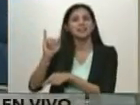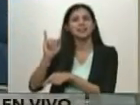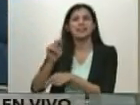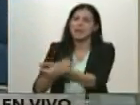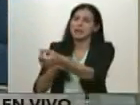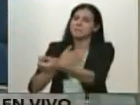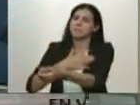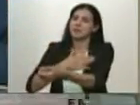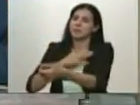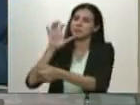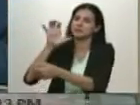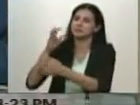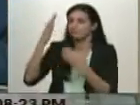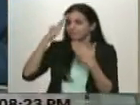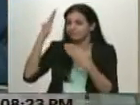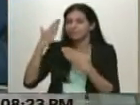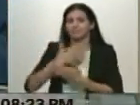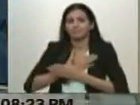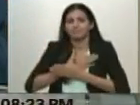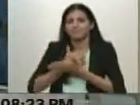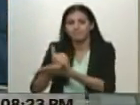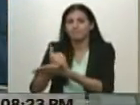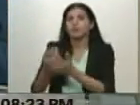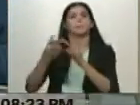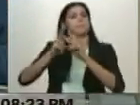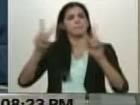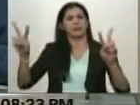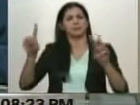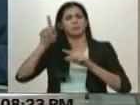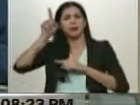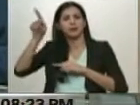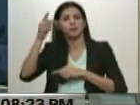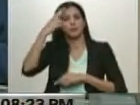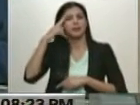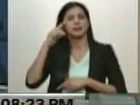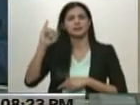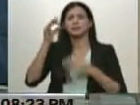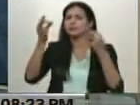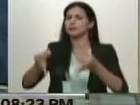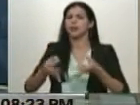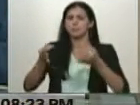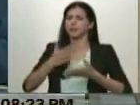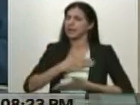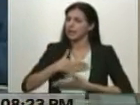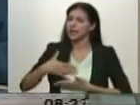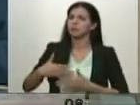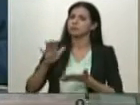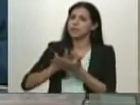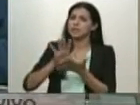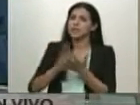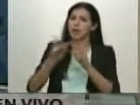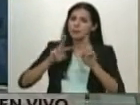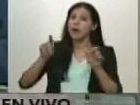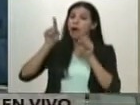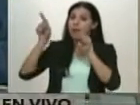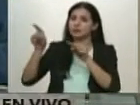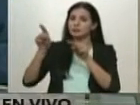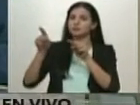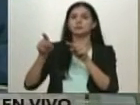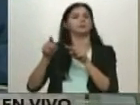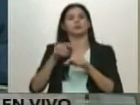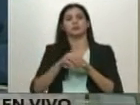nuestra solidaridad al pueblo de Haití. Paz, paz para Haití. Siempre nuestro deseo, estabilidad para Haití. El